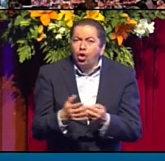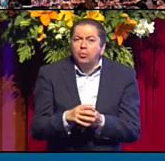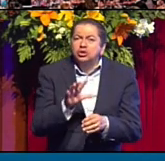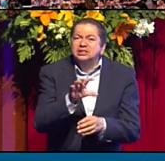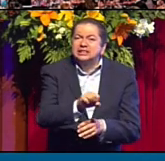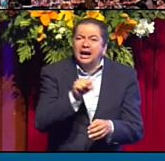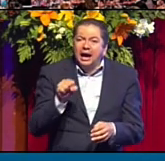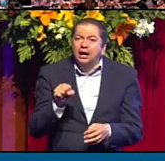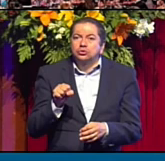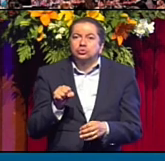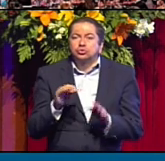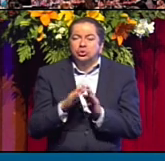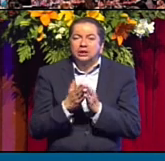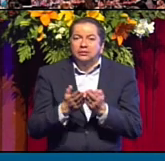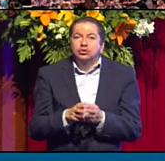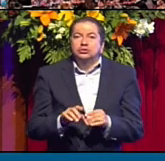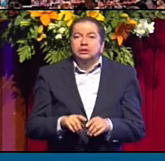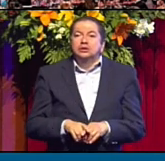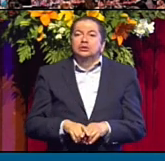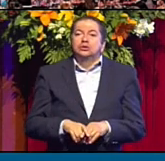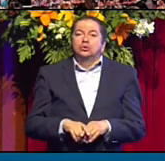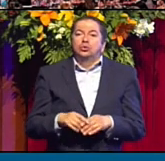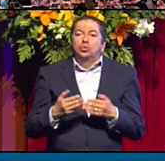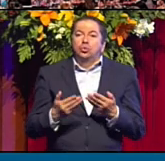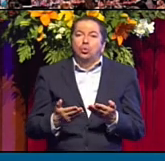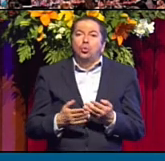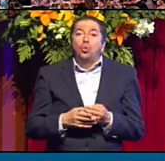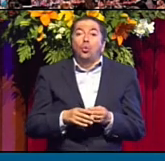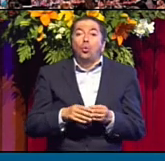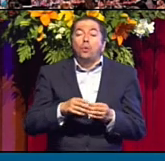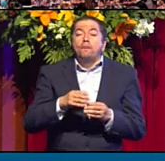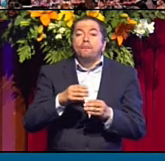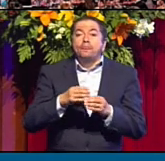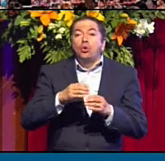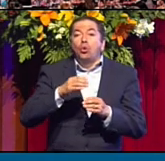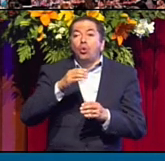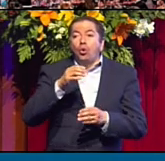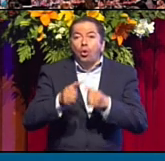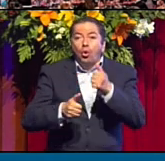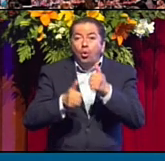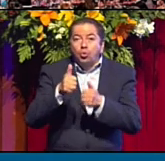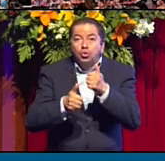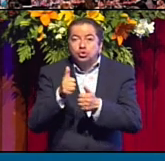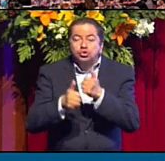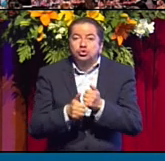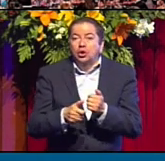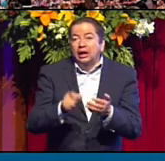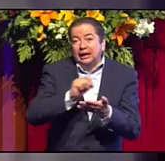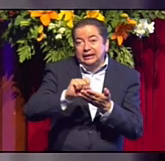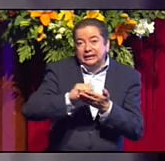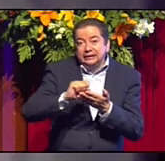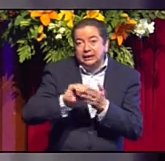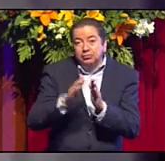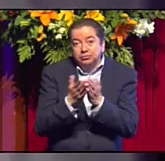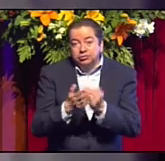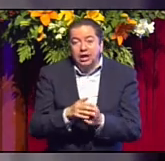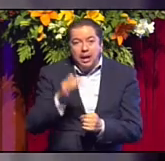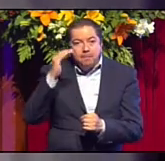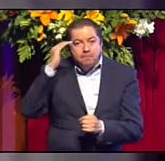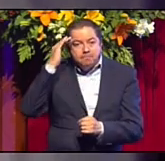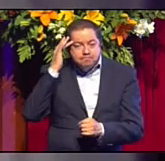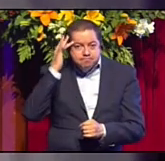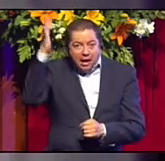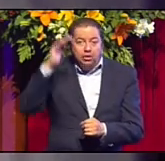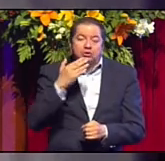sacaron? Bueno, uno de estos casos fue producto de un concurso literario que hizo el municipio, donde a expertos y a principiantes le dimos